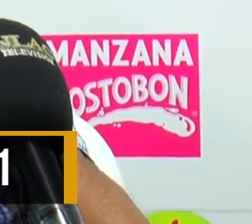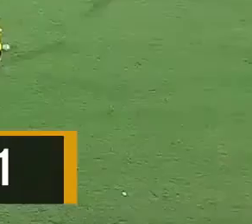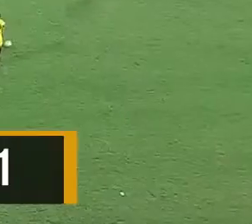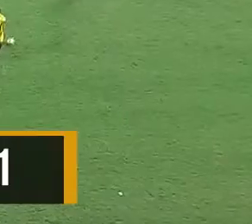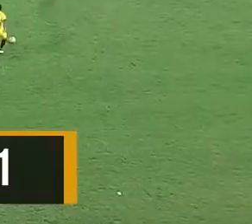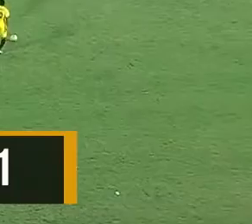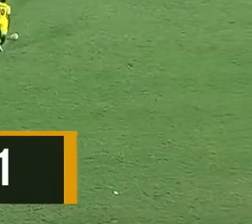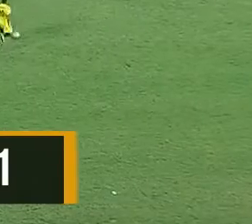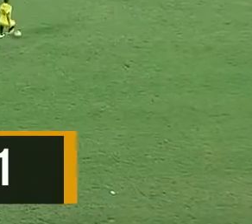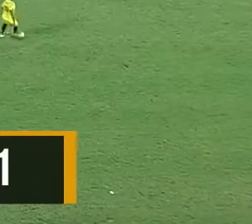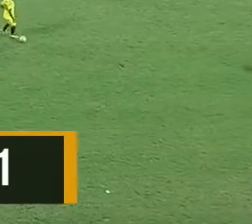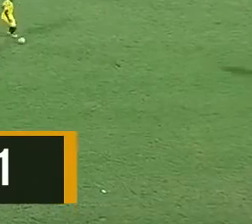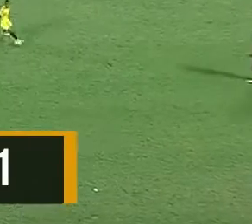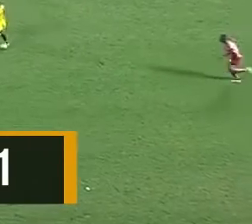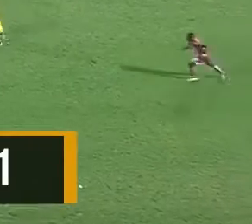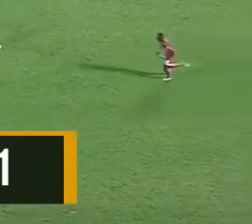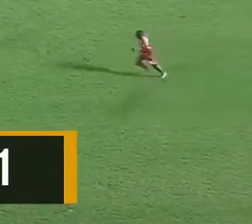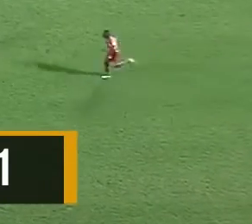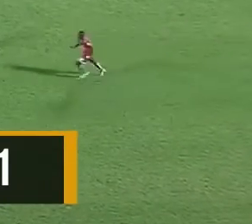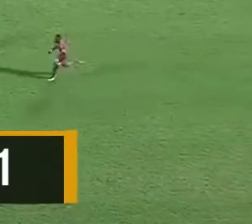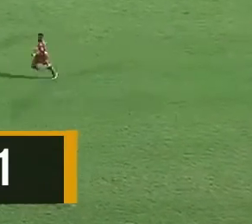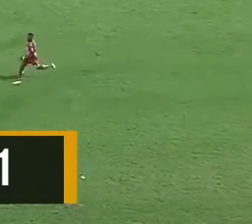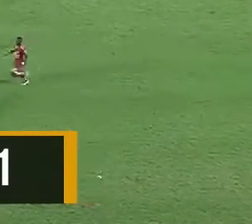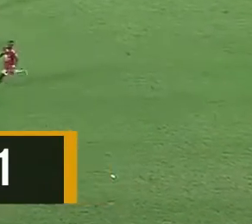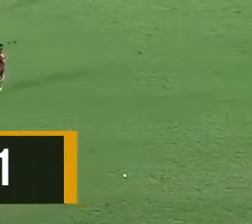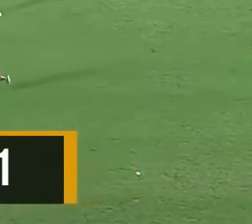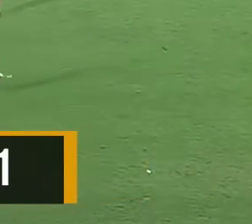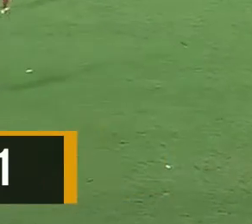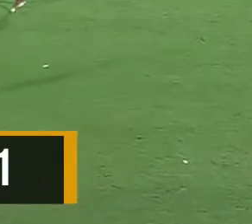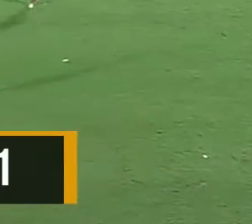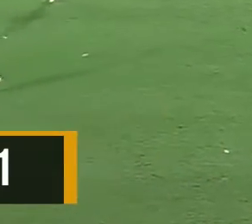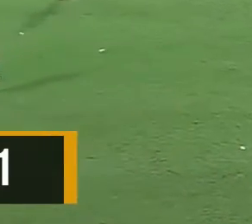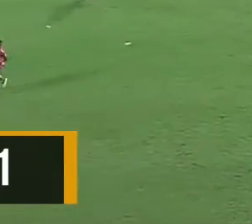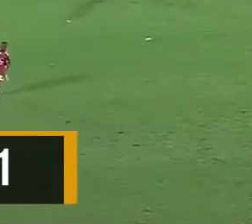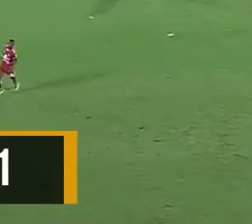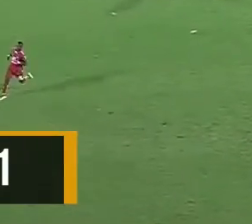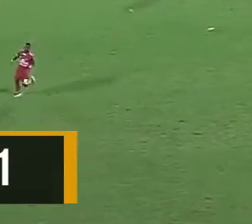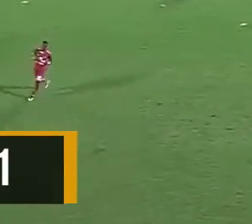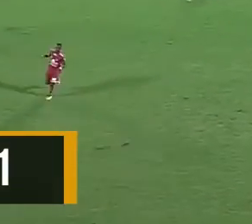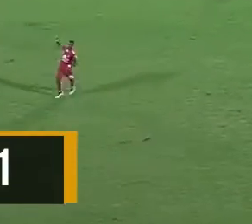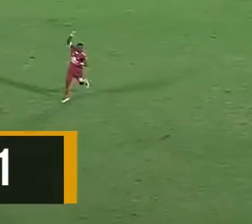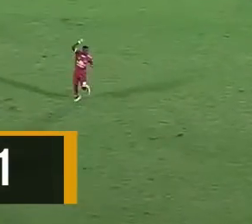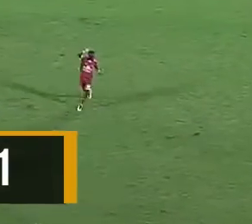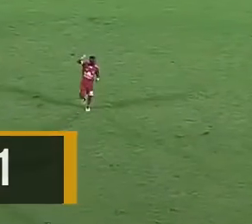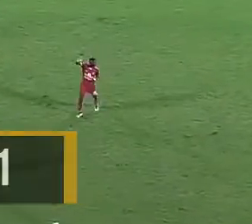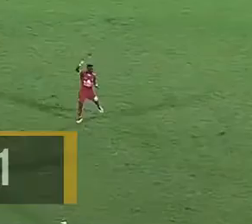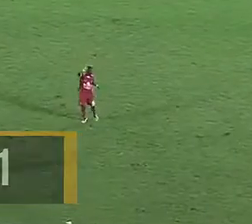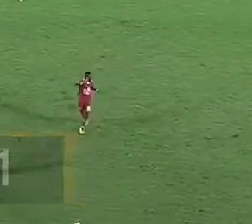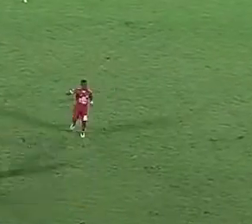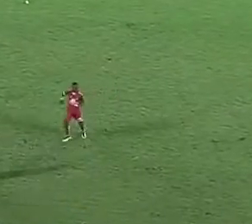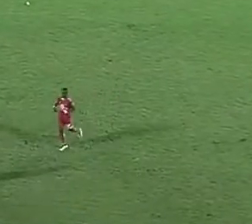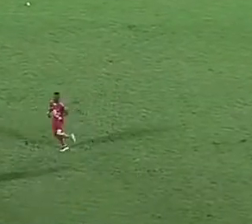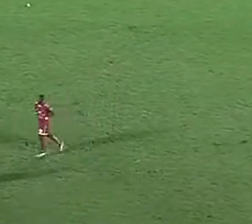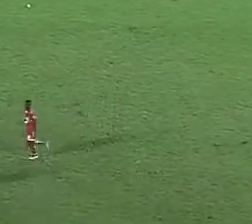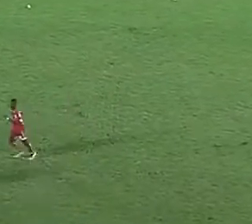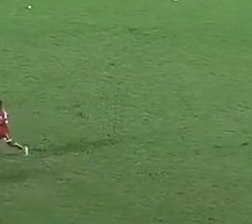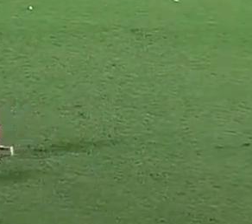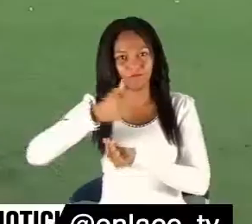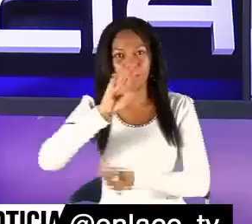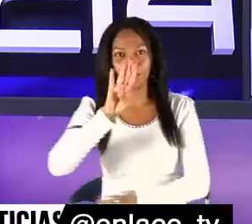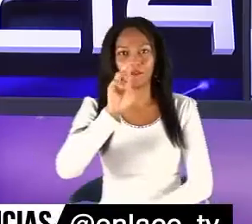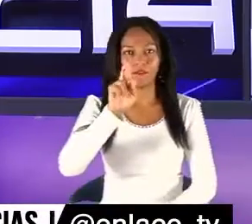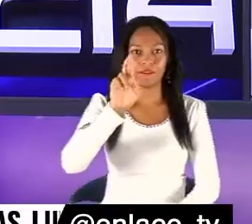¿no? Se cierra así el primer semestre para Alianza Petrolera, que espera ahora mejor suerte para el resto de la temporada de la mano del profesor Bernal.